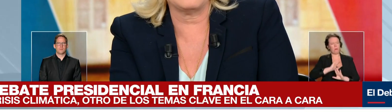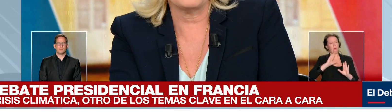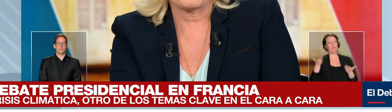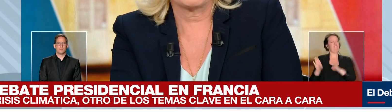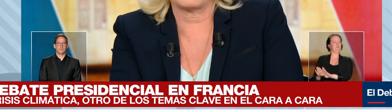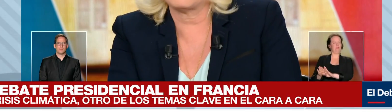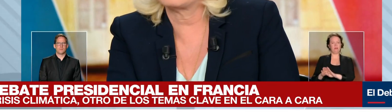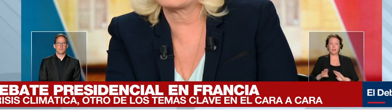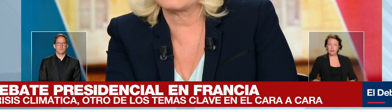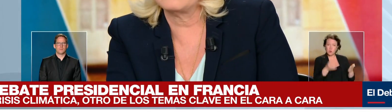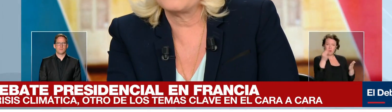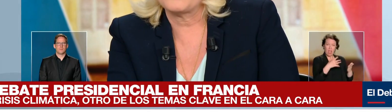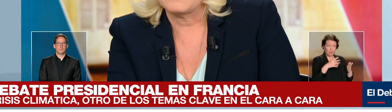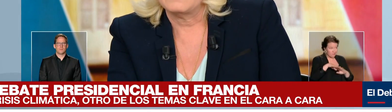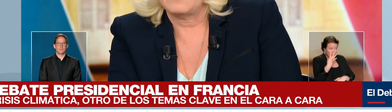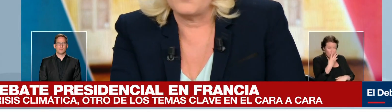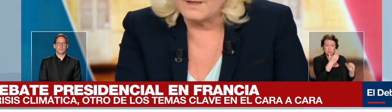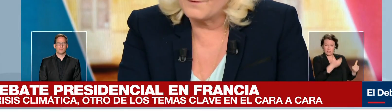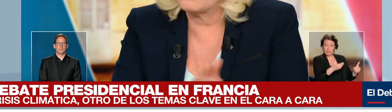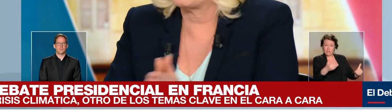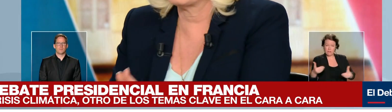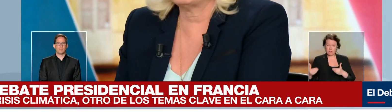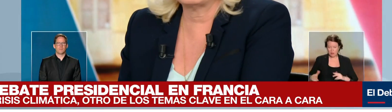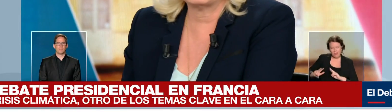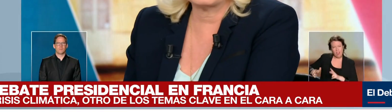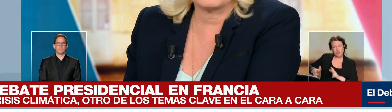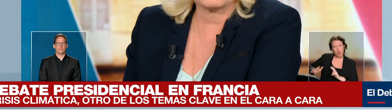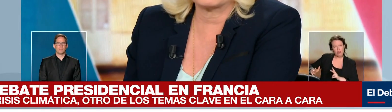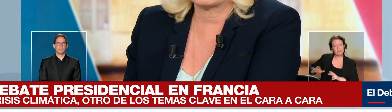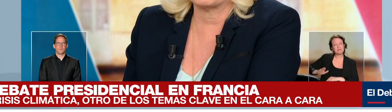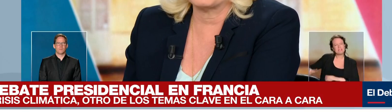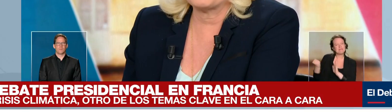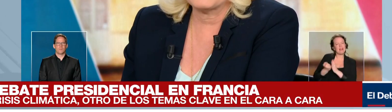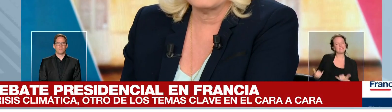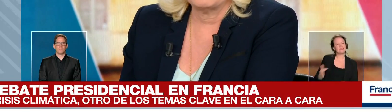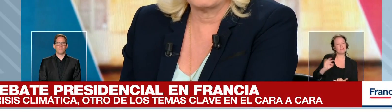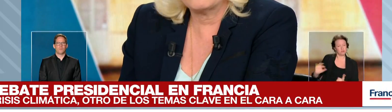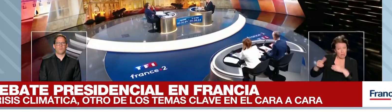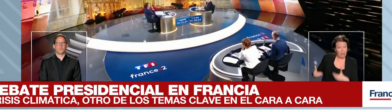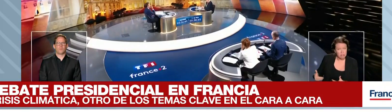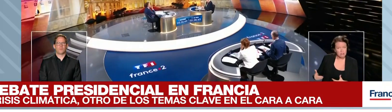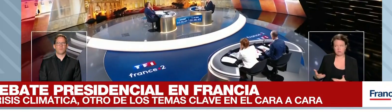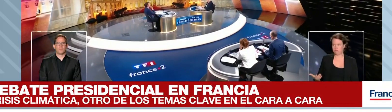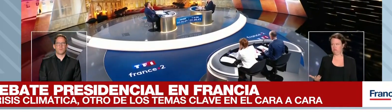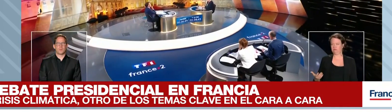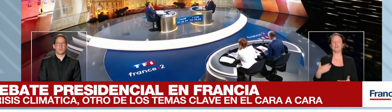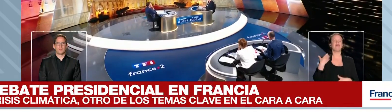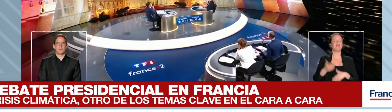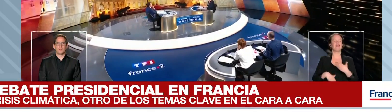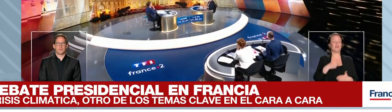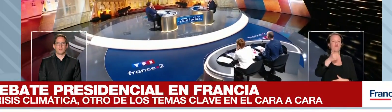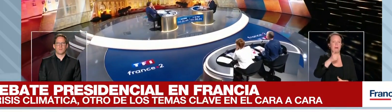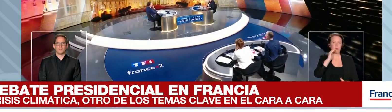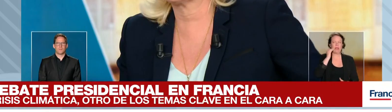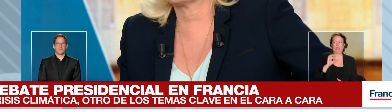cerró. Usted cerró 14 reactores nucleares, pero al final de su mandato usted dice, me equivoqué. Okay, quizás